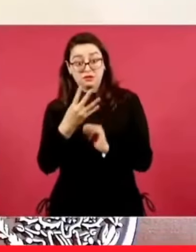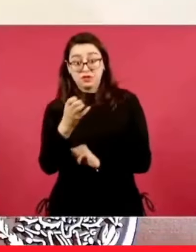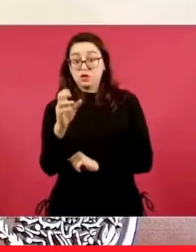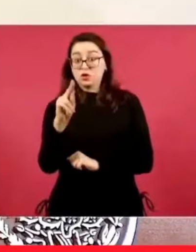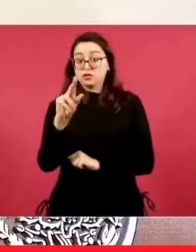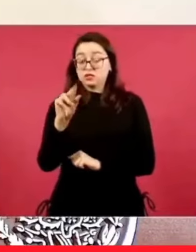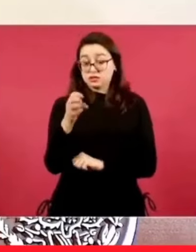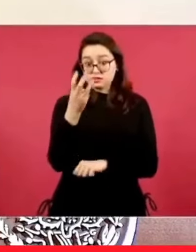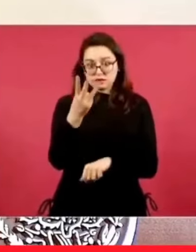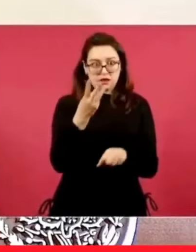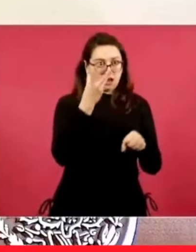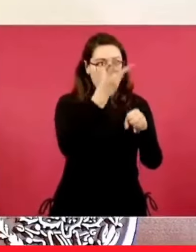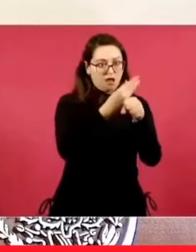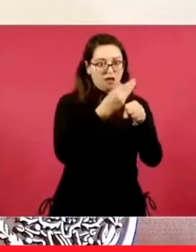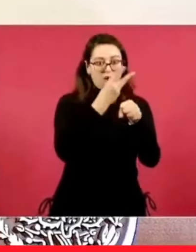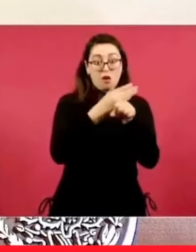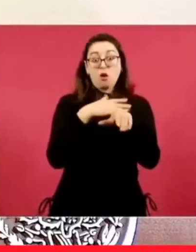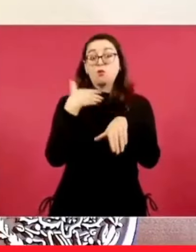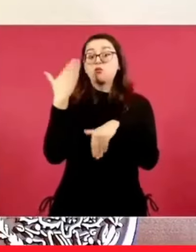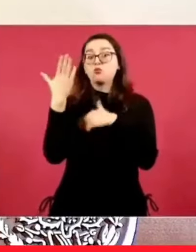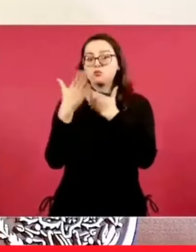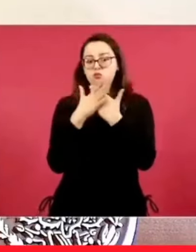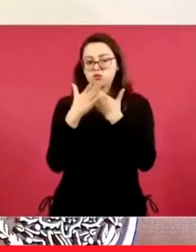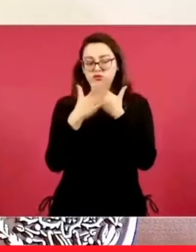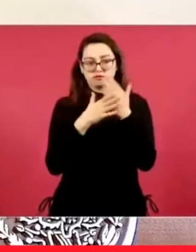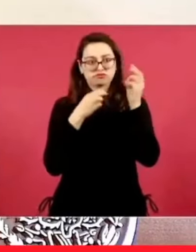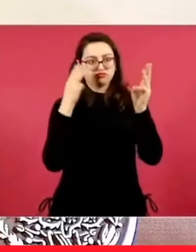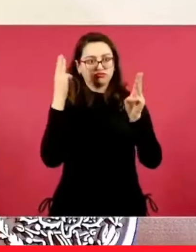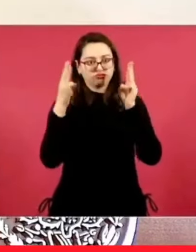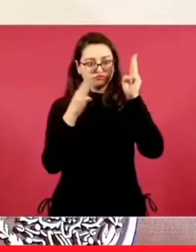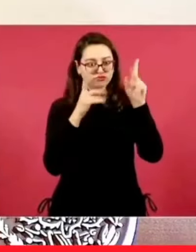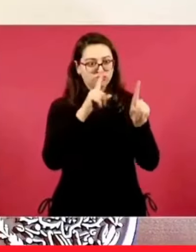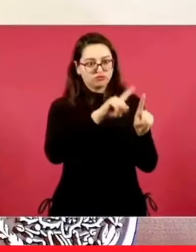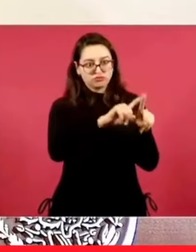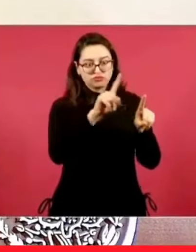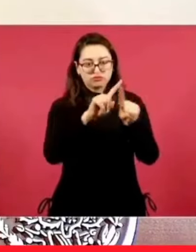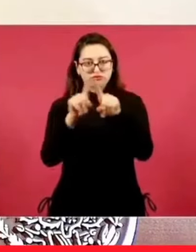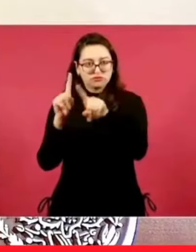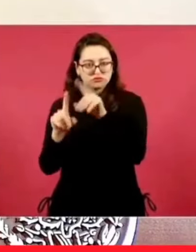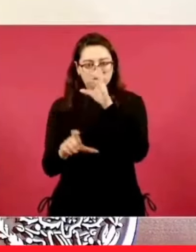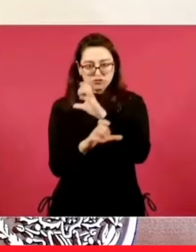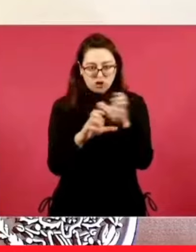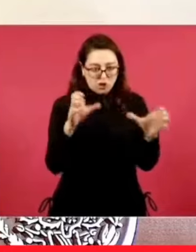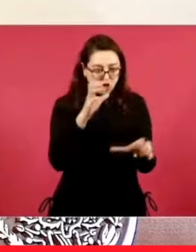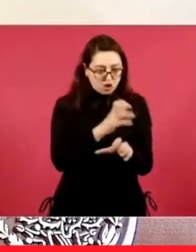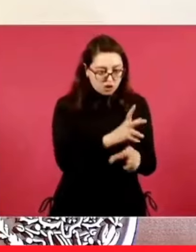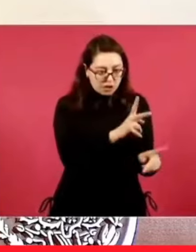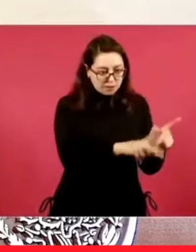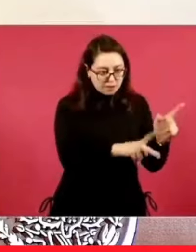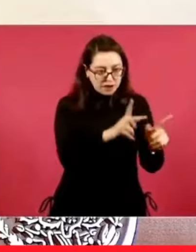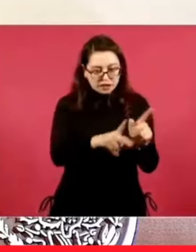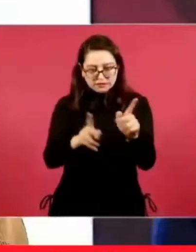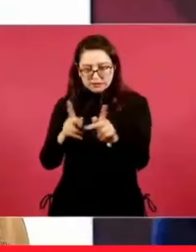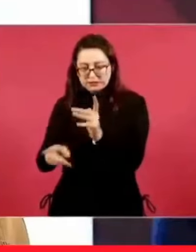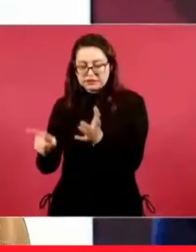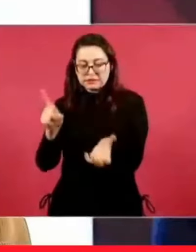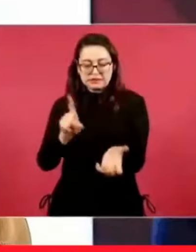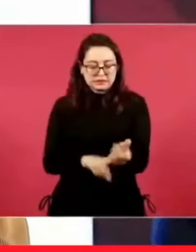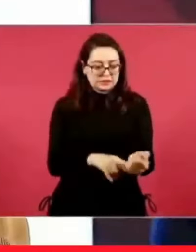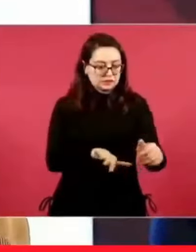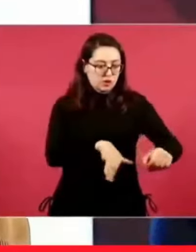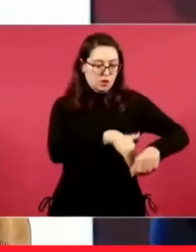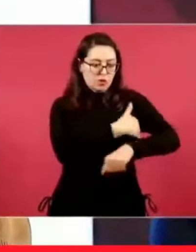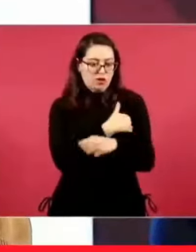para su exhibición en los museos, para su resguardo en los depósitos de